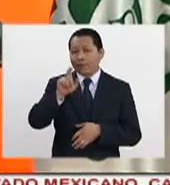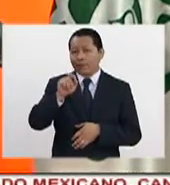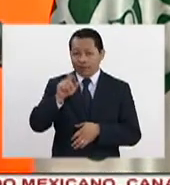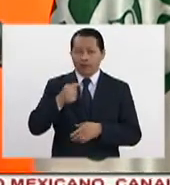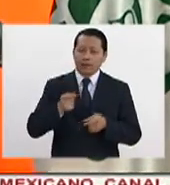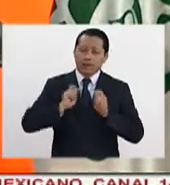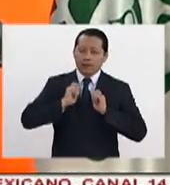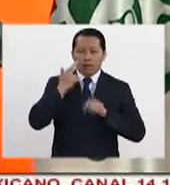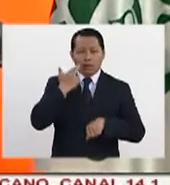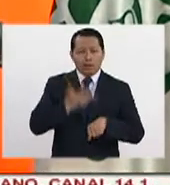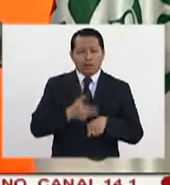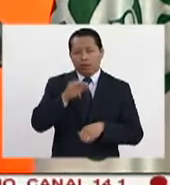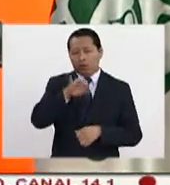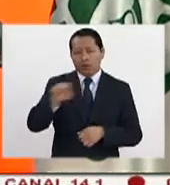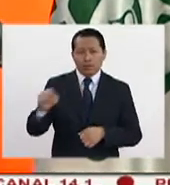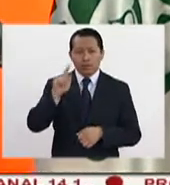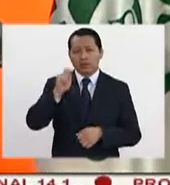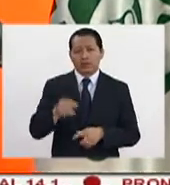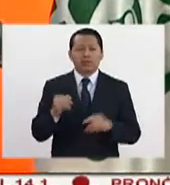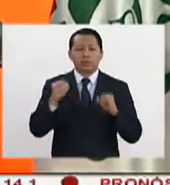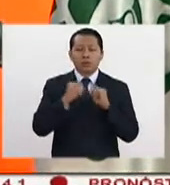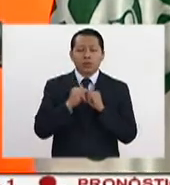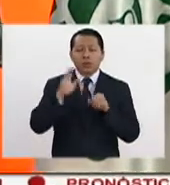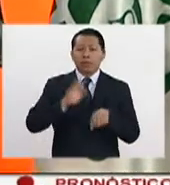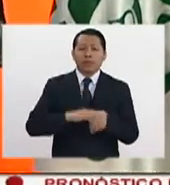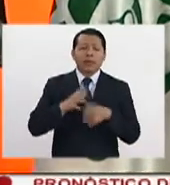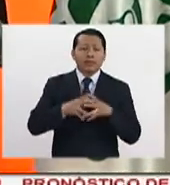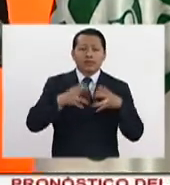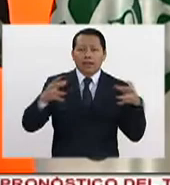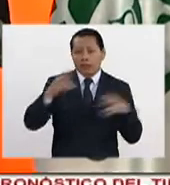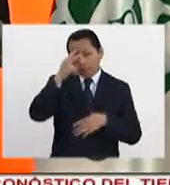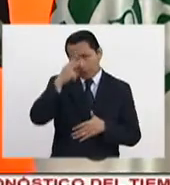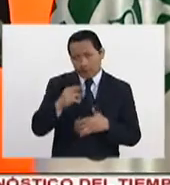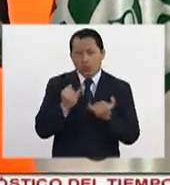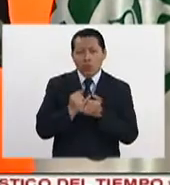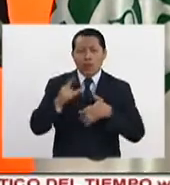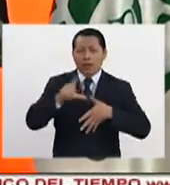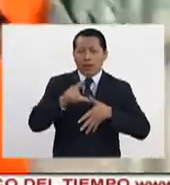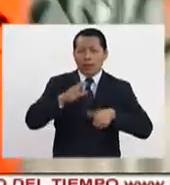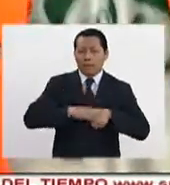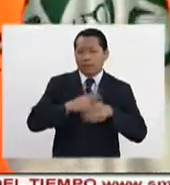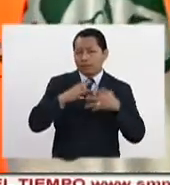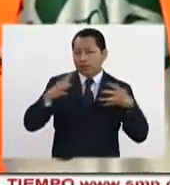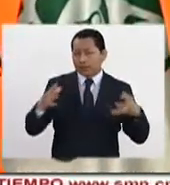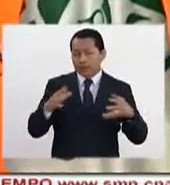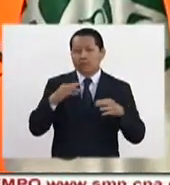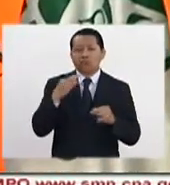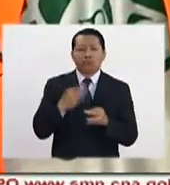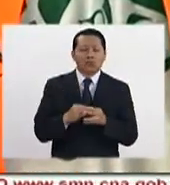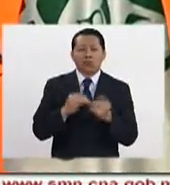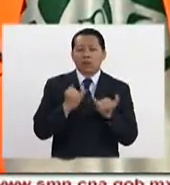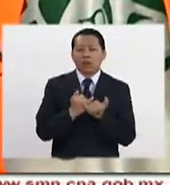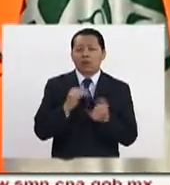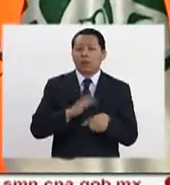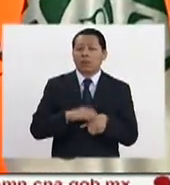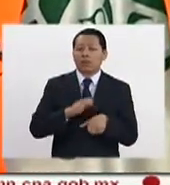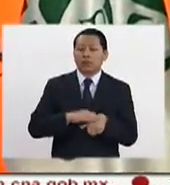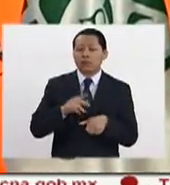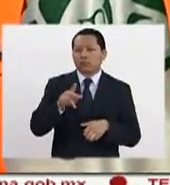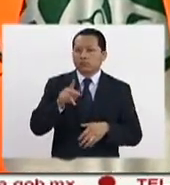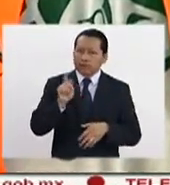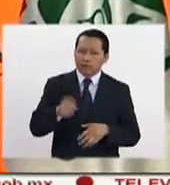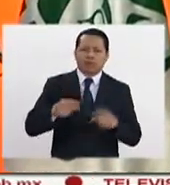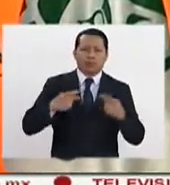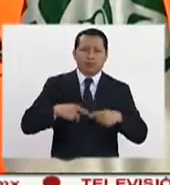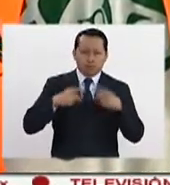IMSS, la institución más grande de México y de América Latina, la más pública y la más social